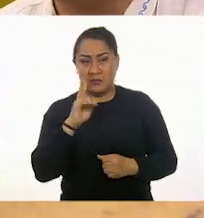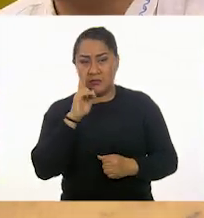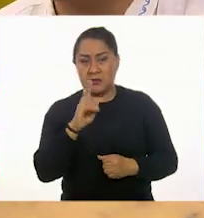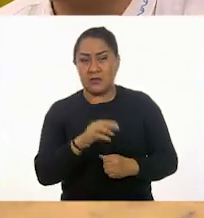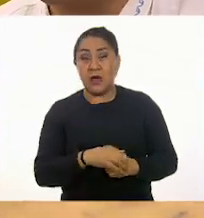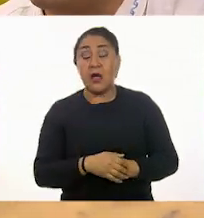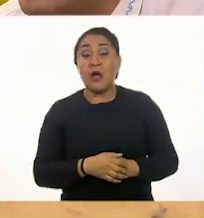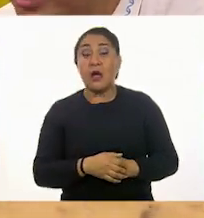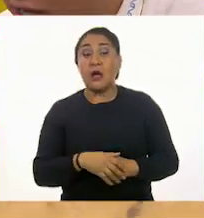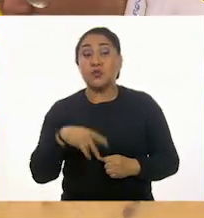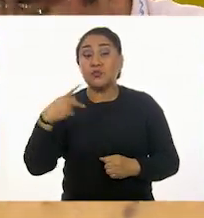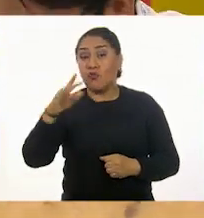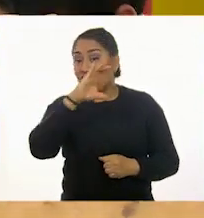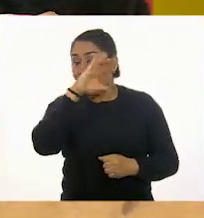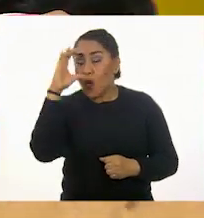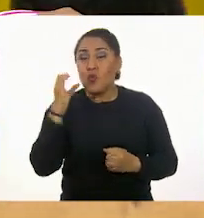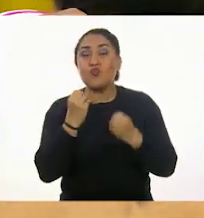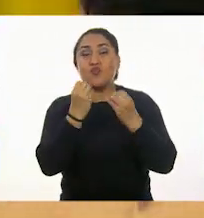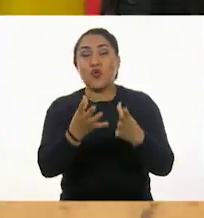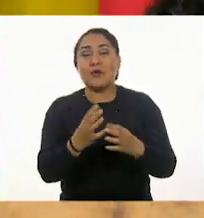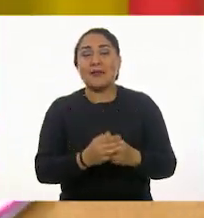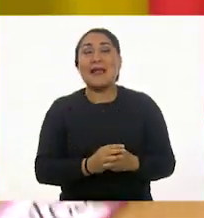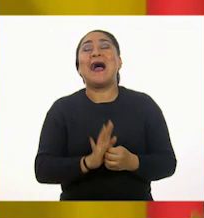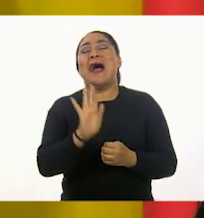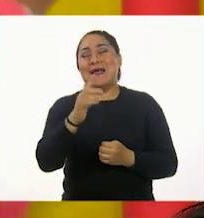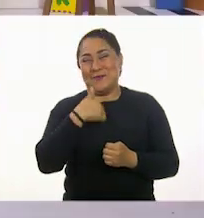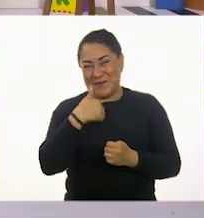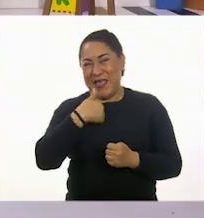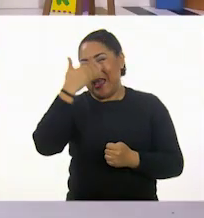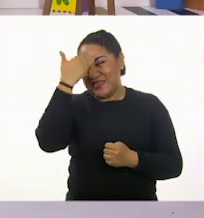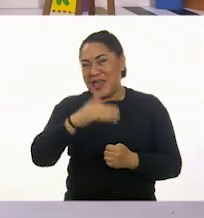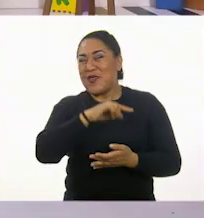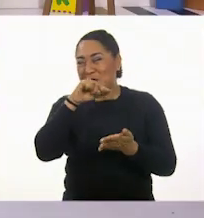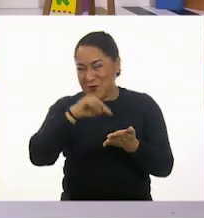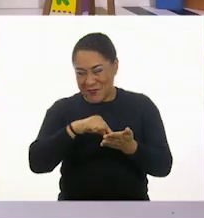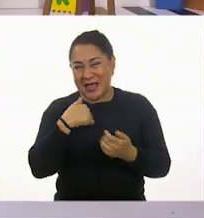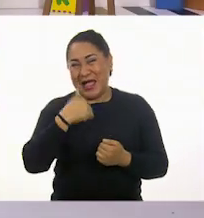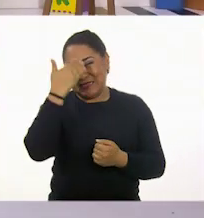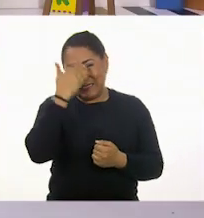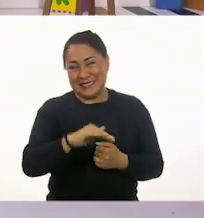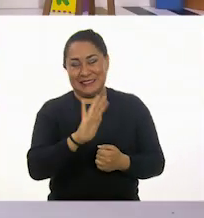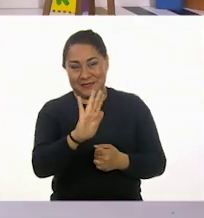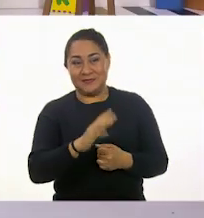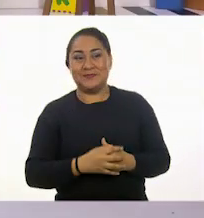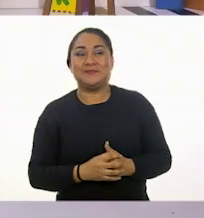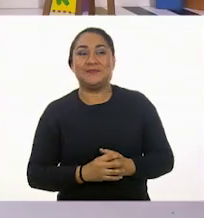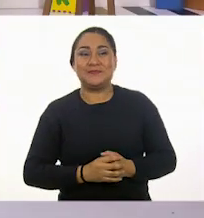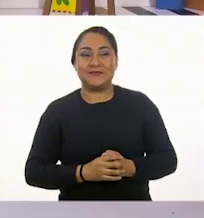una ¿Fotos? de sus fotografías. Yo sé dónde están. ¿Dónde está?